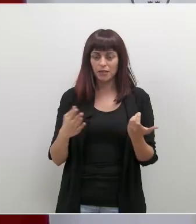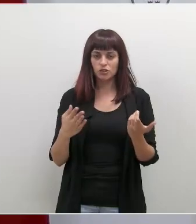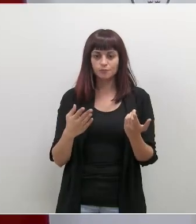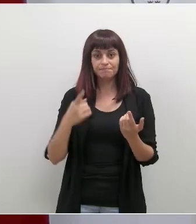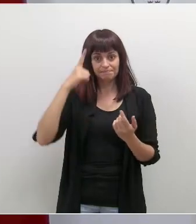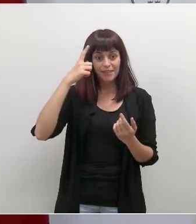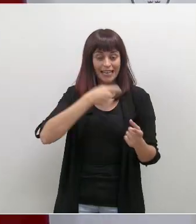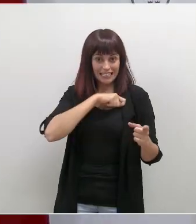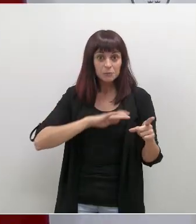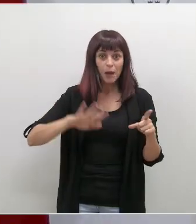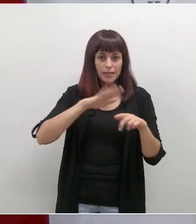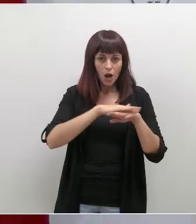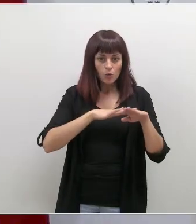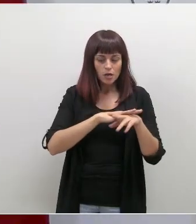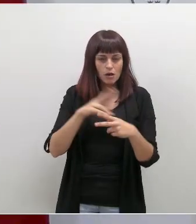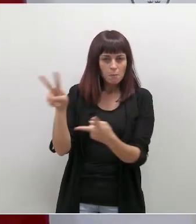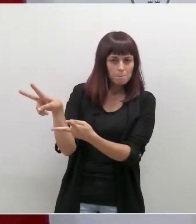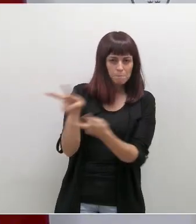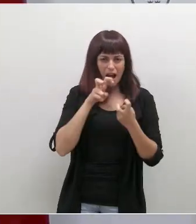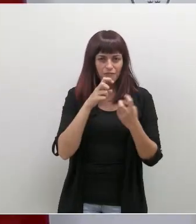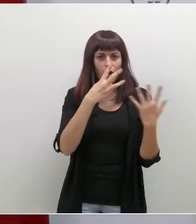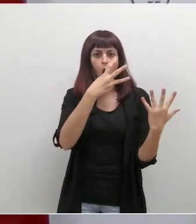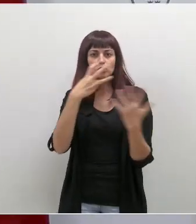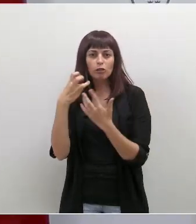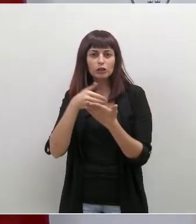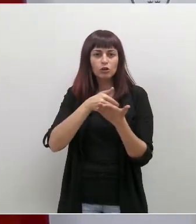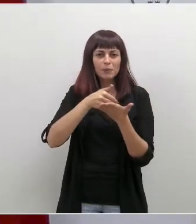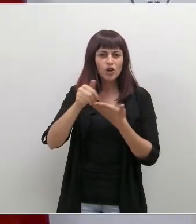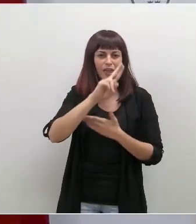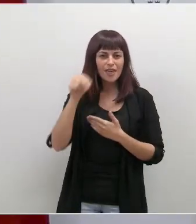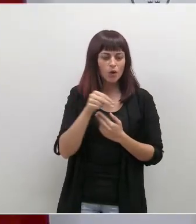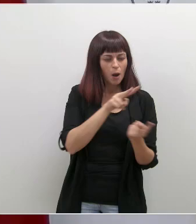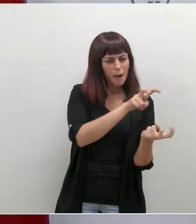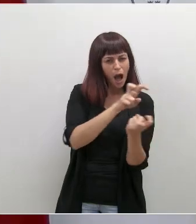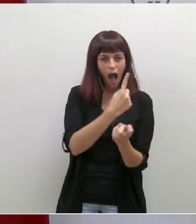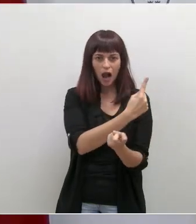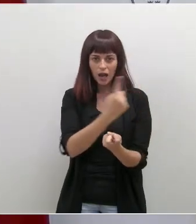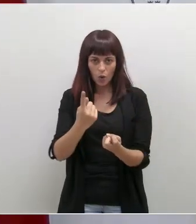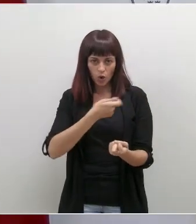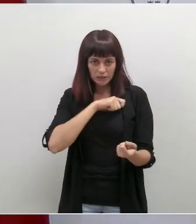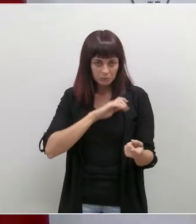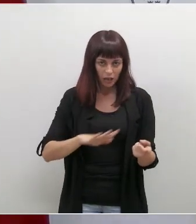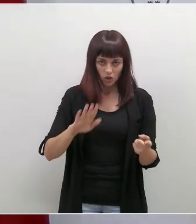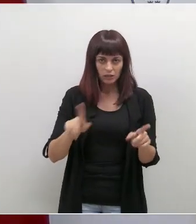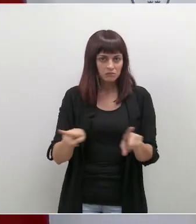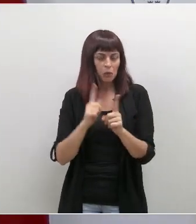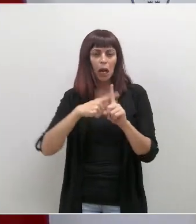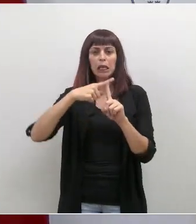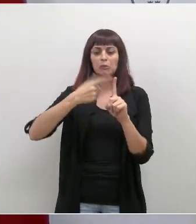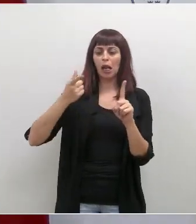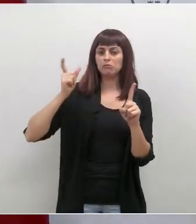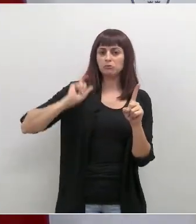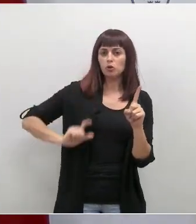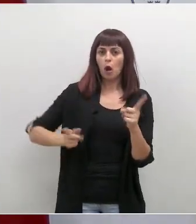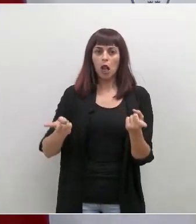España nos ha sacado de los bolsillos casi 800 millones de euros a todos los españoles, sin distinción de nivel de renta,